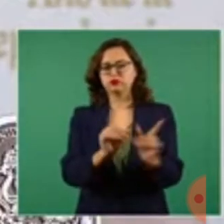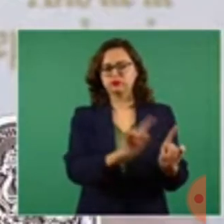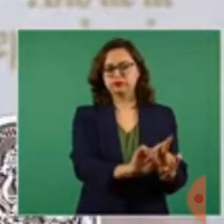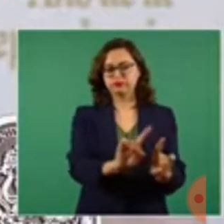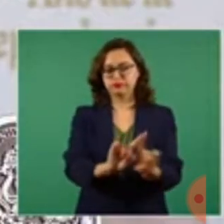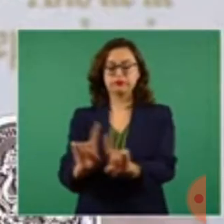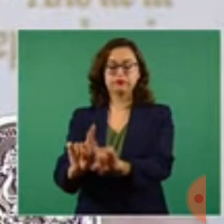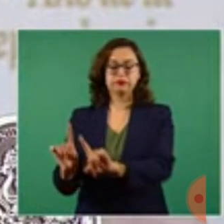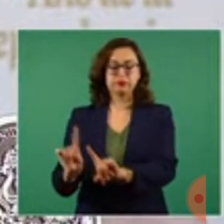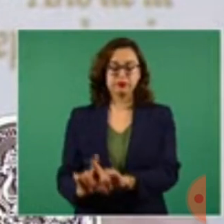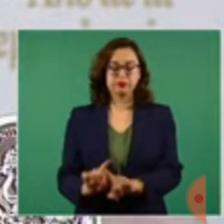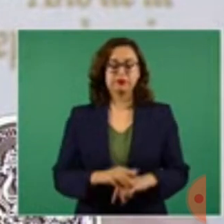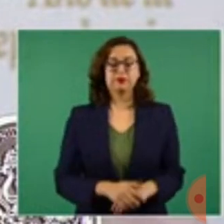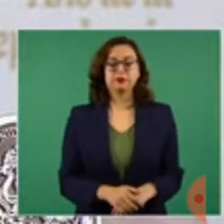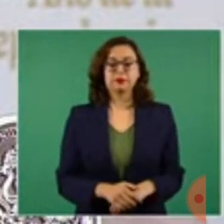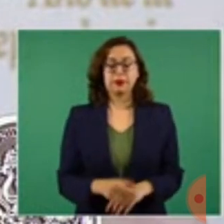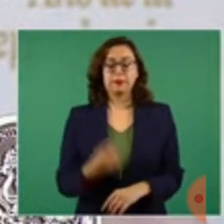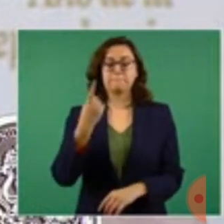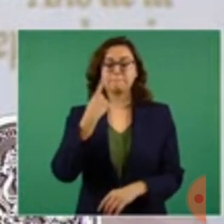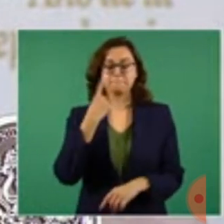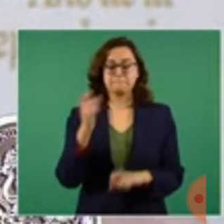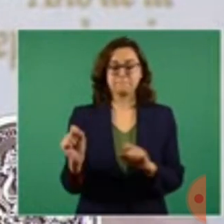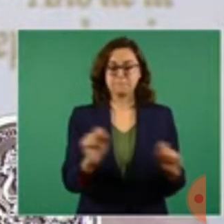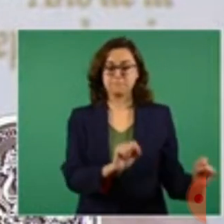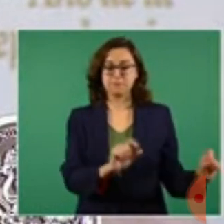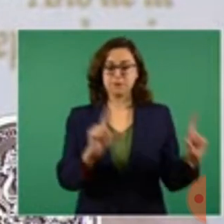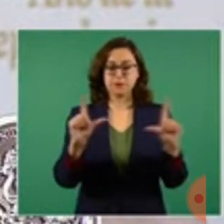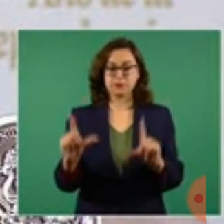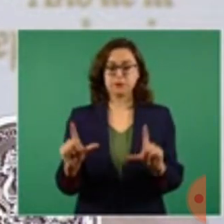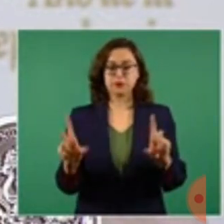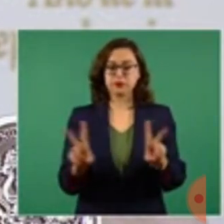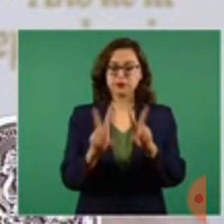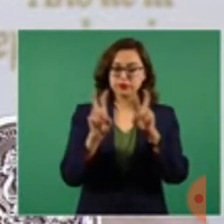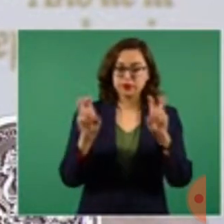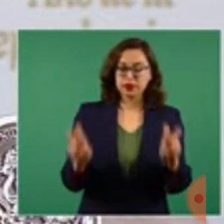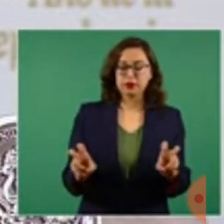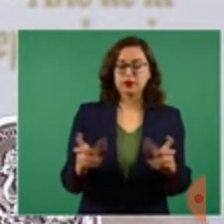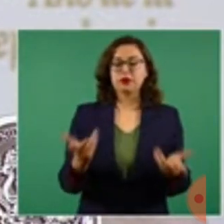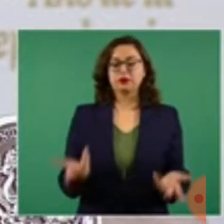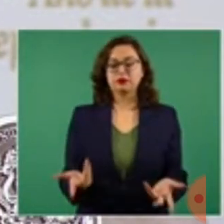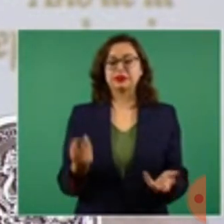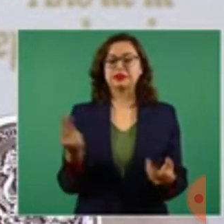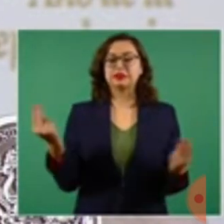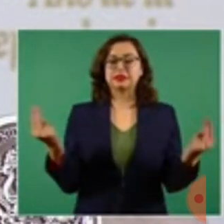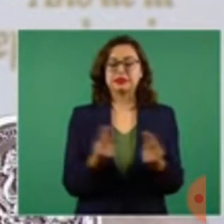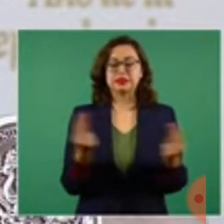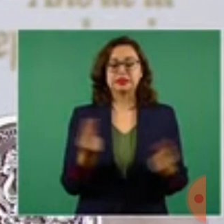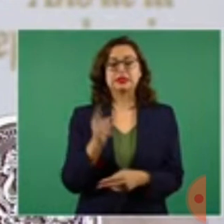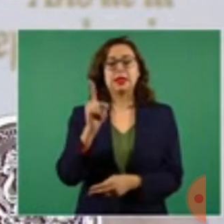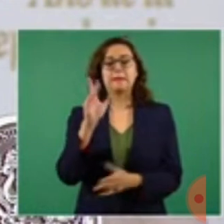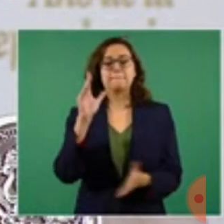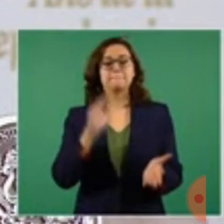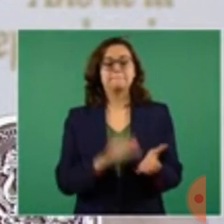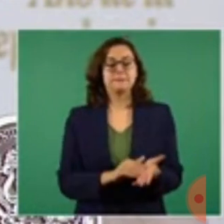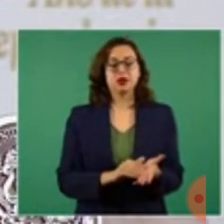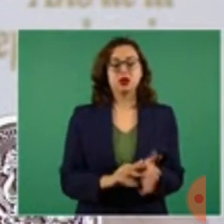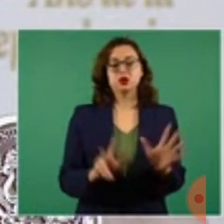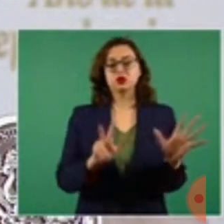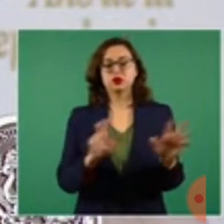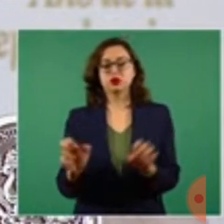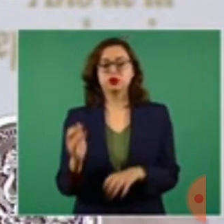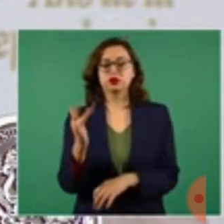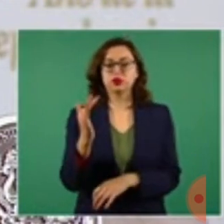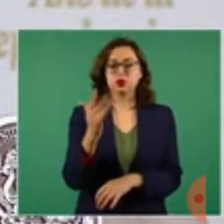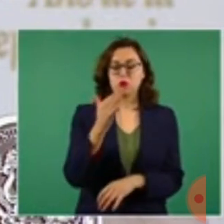por favor, les recuerdo que la demanda del sector salud incluyó 1,840 claves y se han